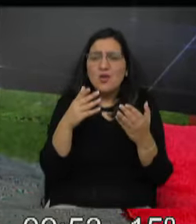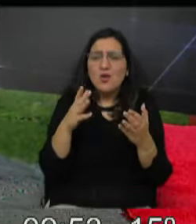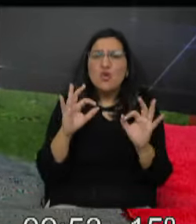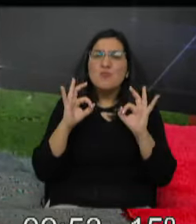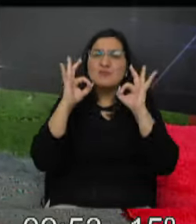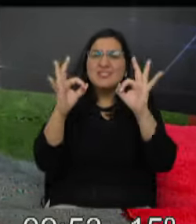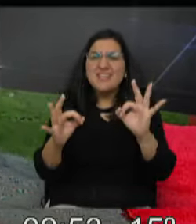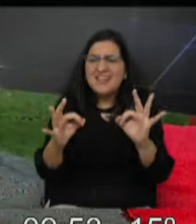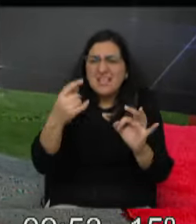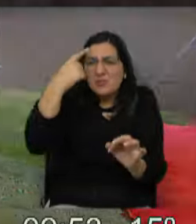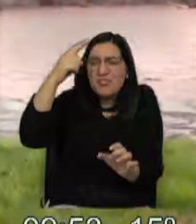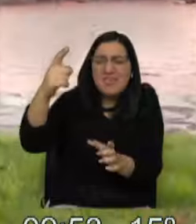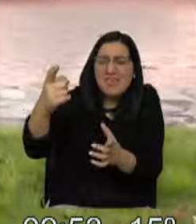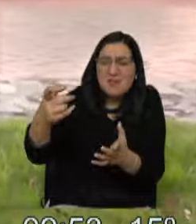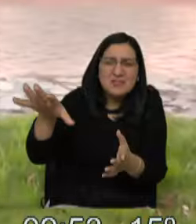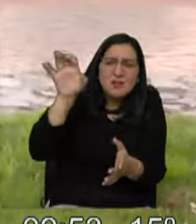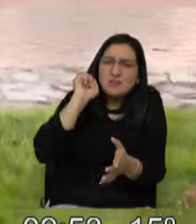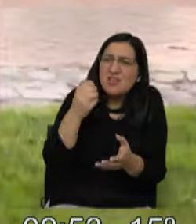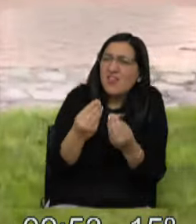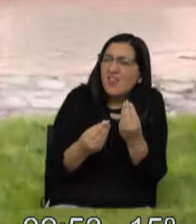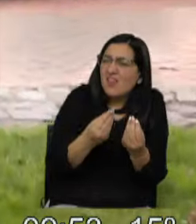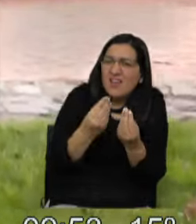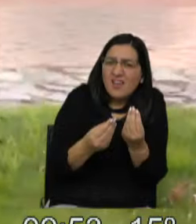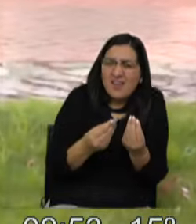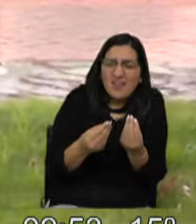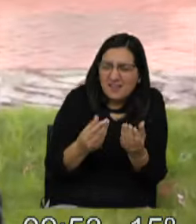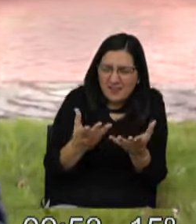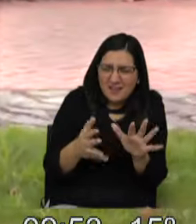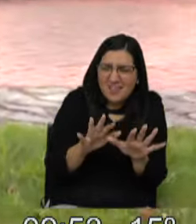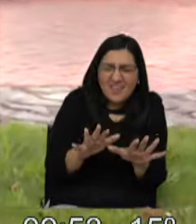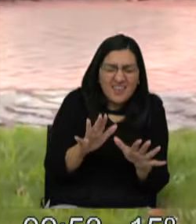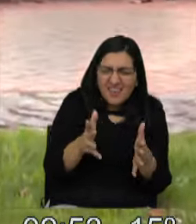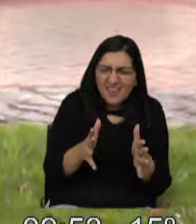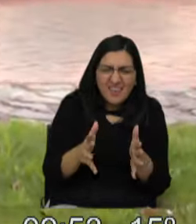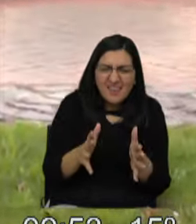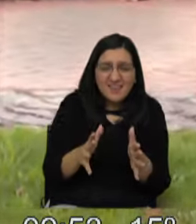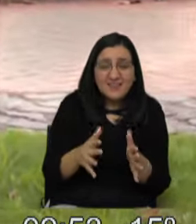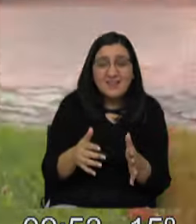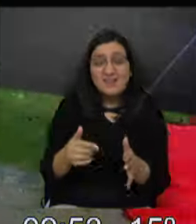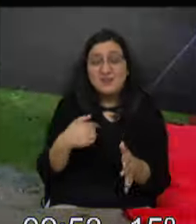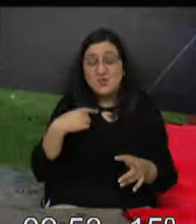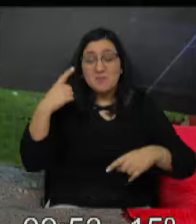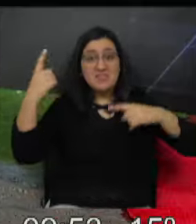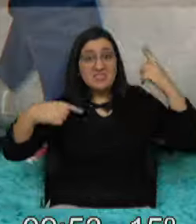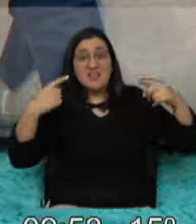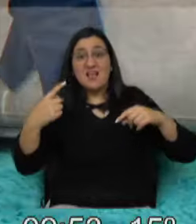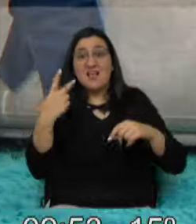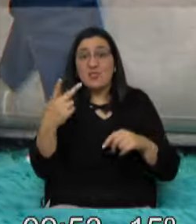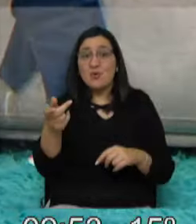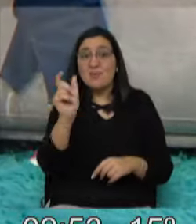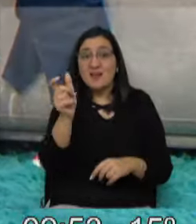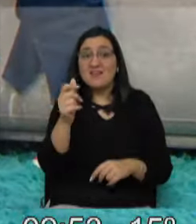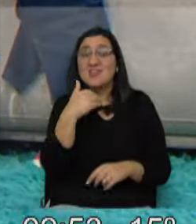Como uno te va escuchando y entra en ese delirio dialéctico que tiene. No, te voy a decir una cosa peor. Yo me distraje dos palabras y ya no sé de